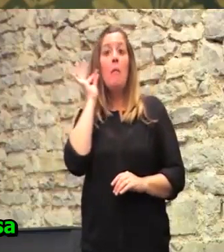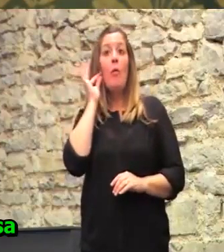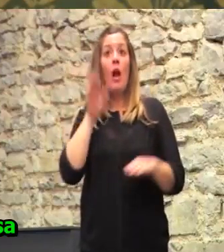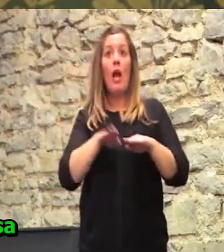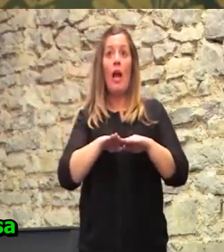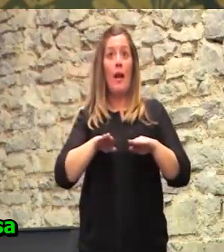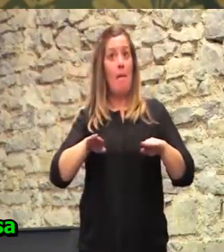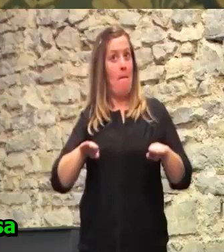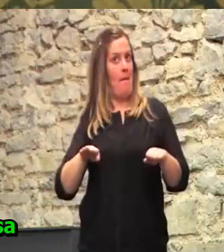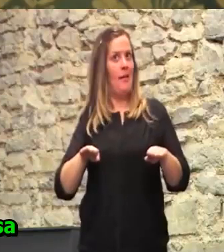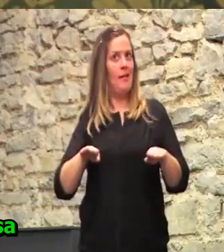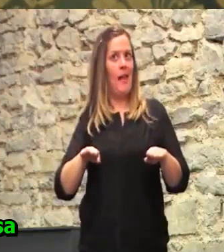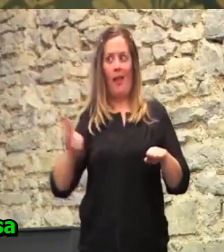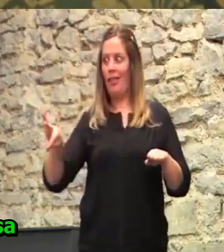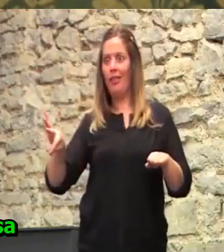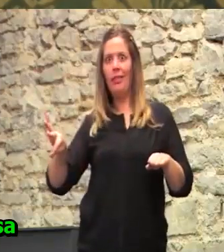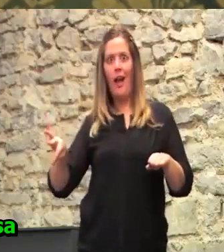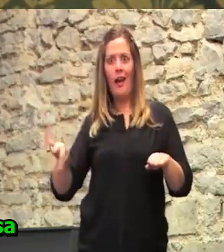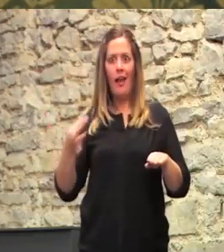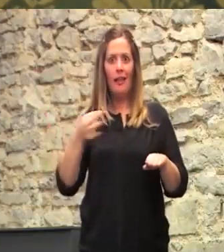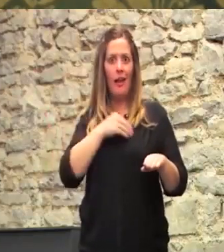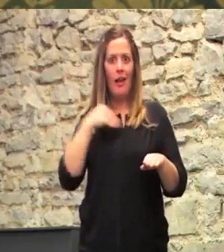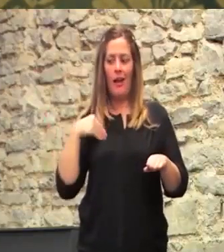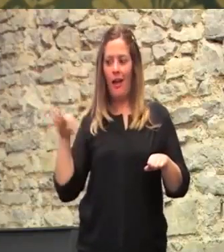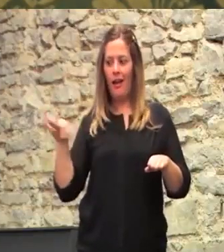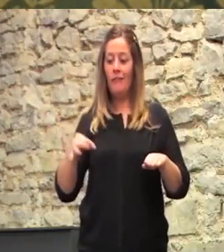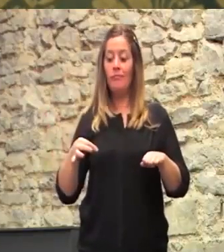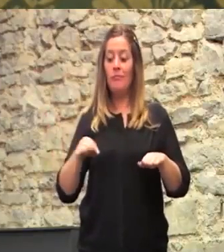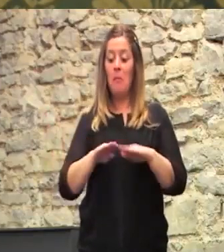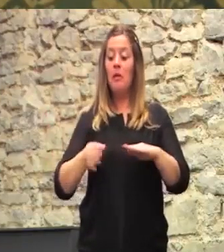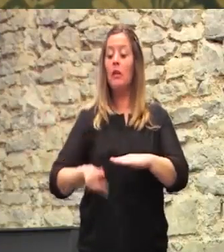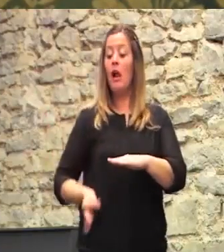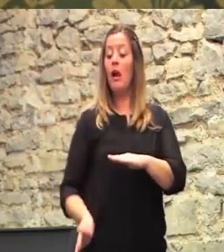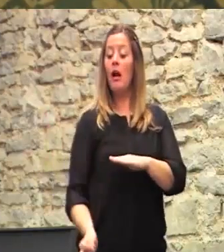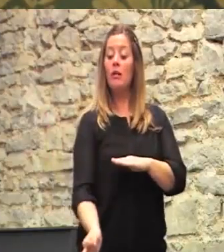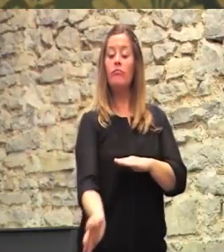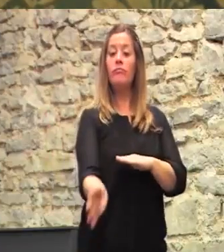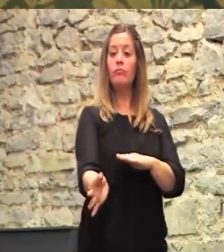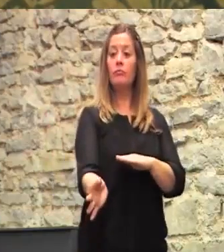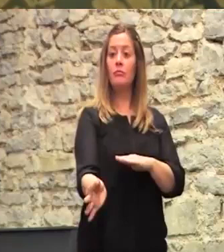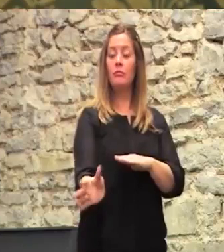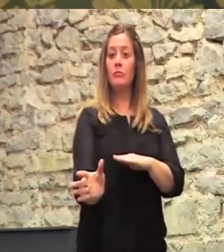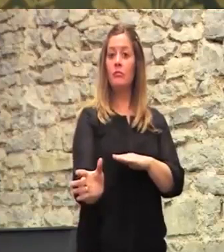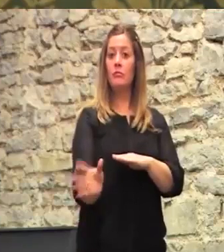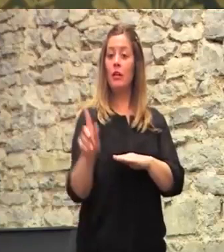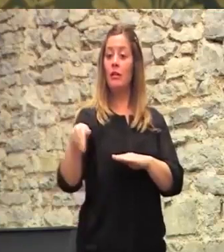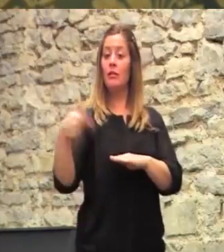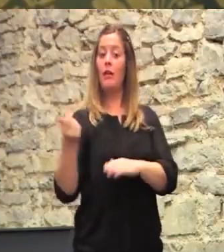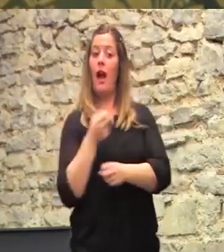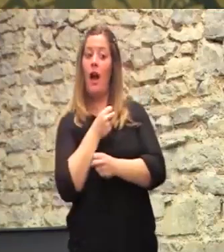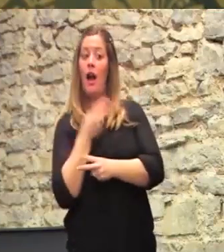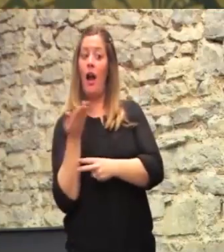mesa la tarjeta de crédito para pagar para que cuando viniera el mozo a tomar la